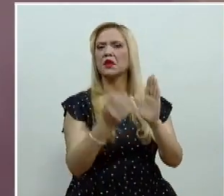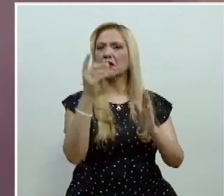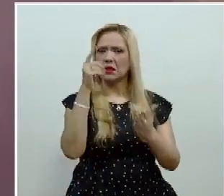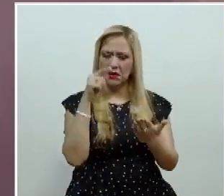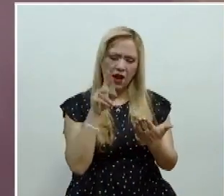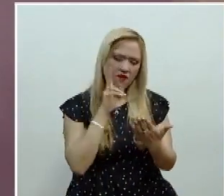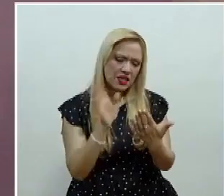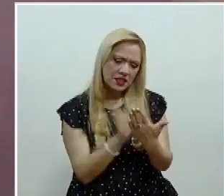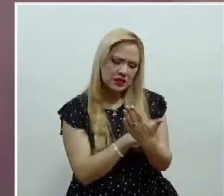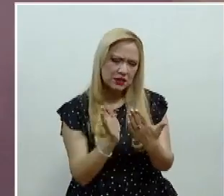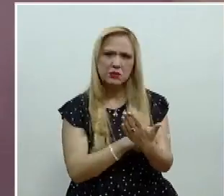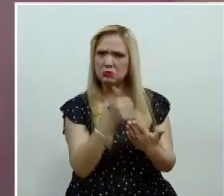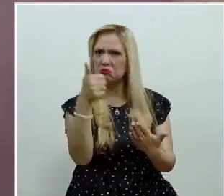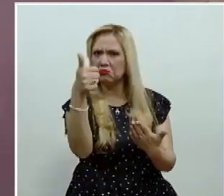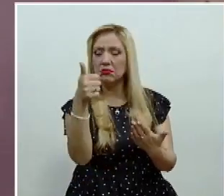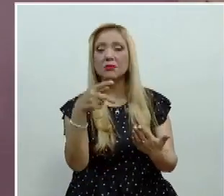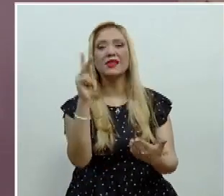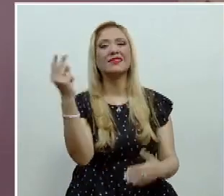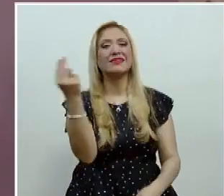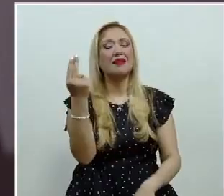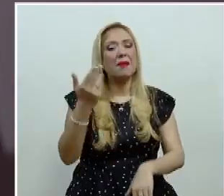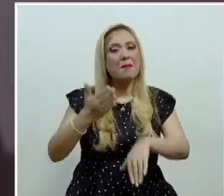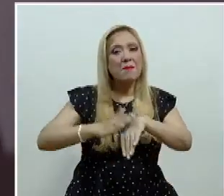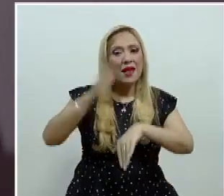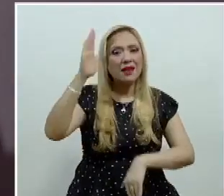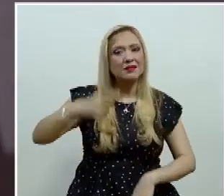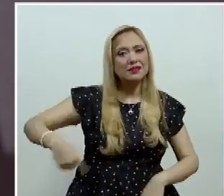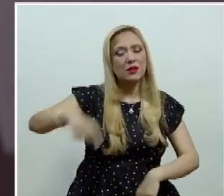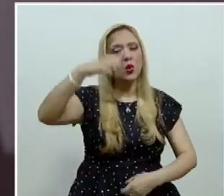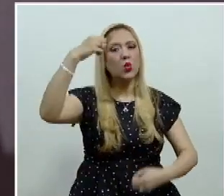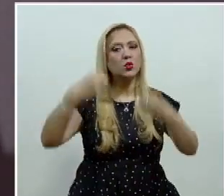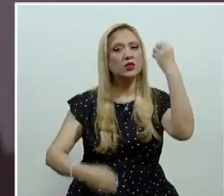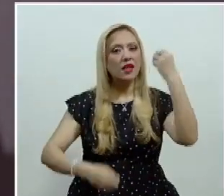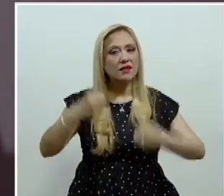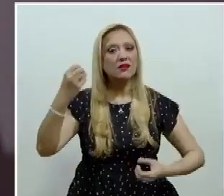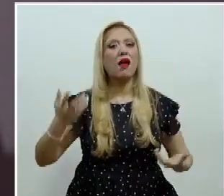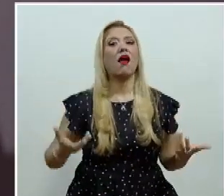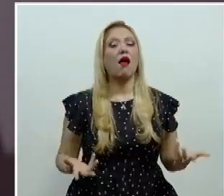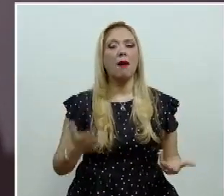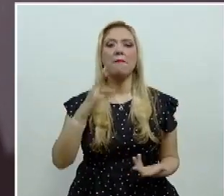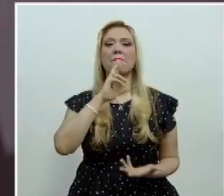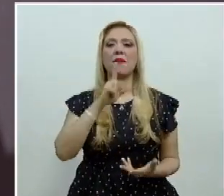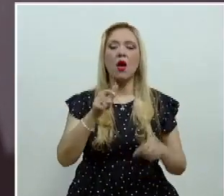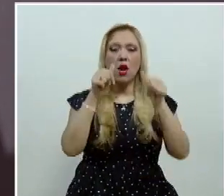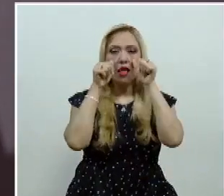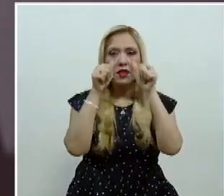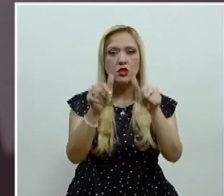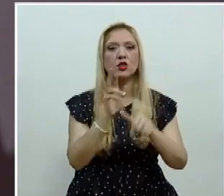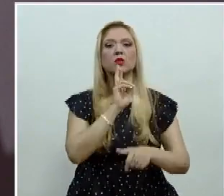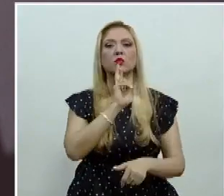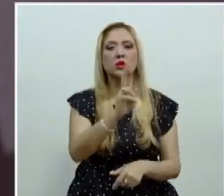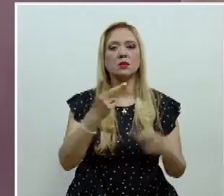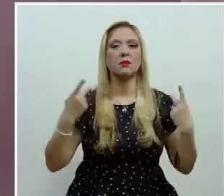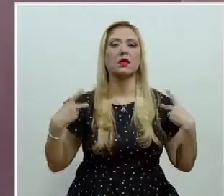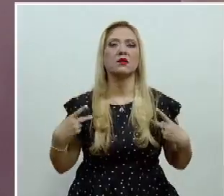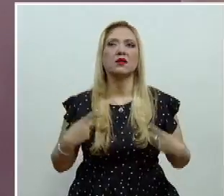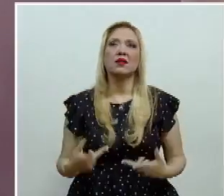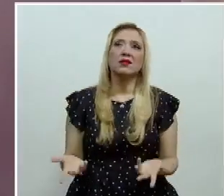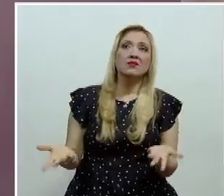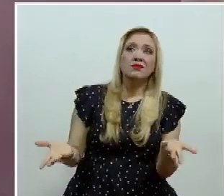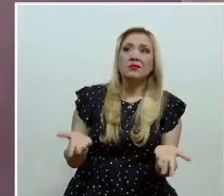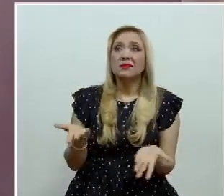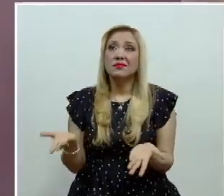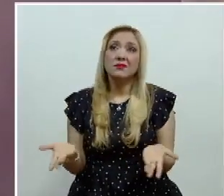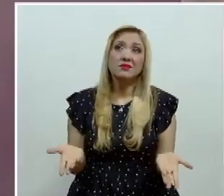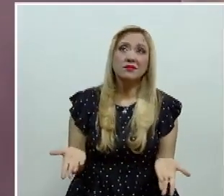buenos, pero todavía tenemos que fortalecer al sistema de justicia para que demos mejores respuestas a las personas usuarias, ¿no? Y sobre